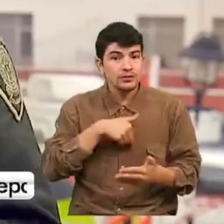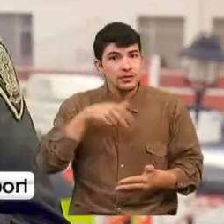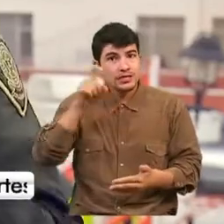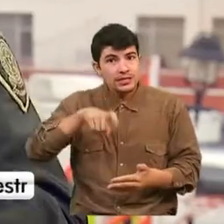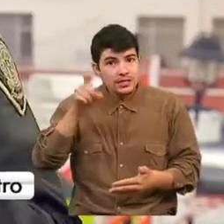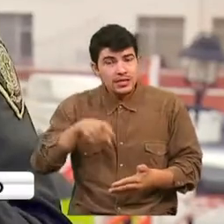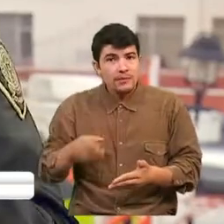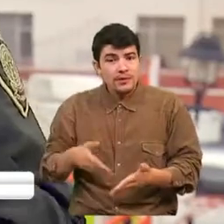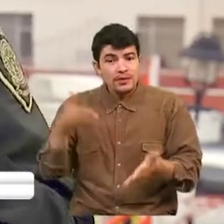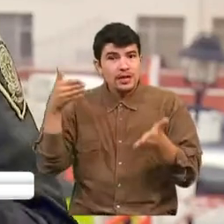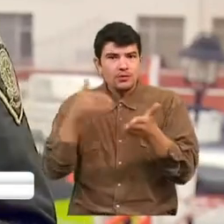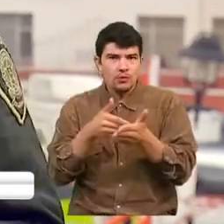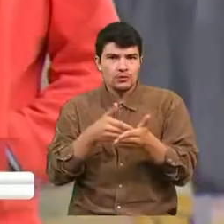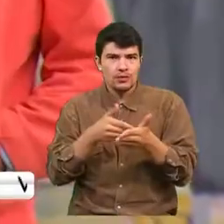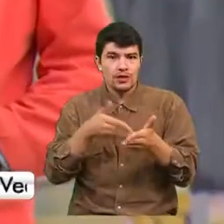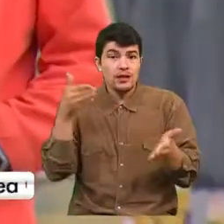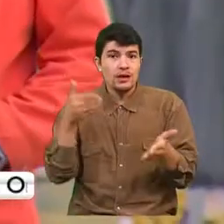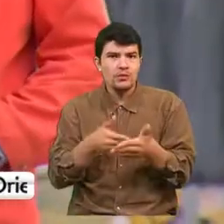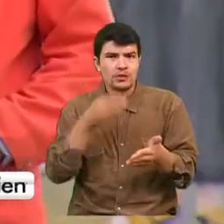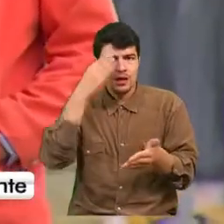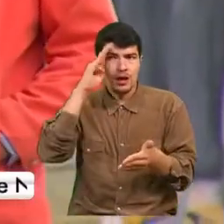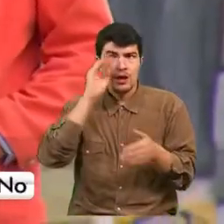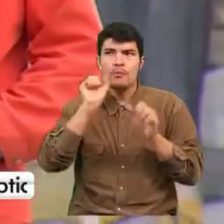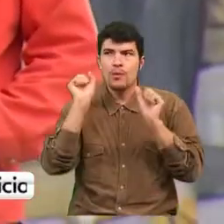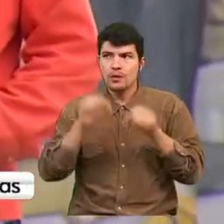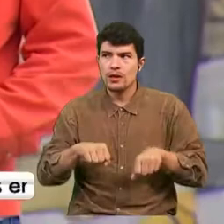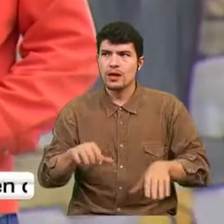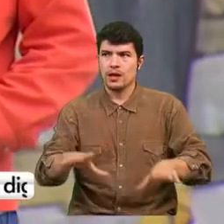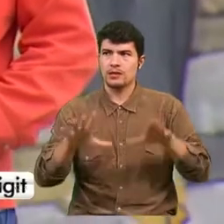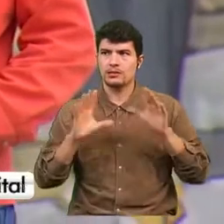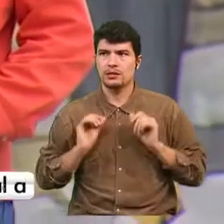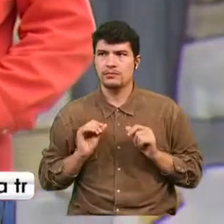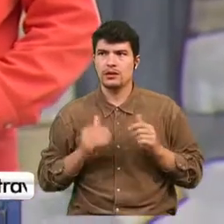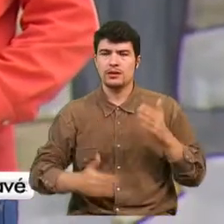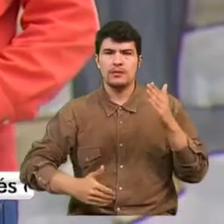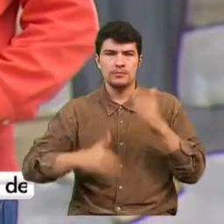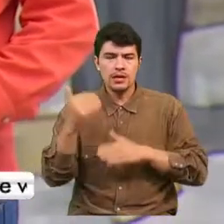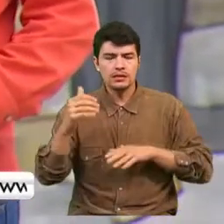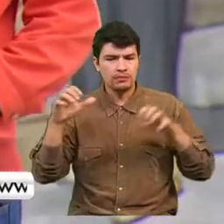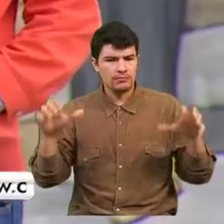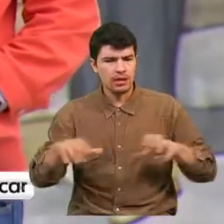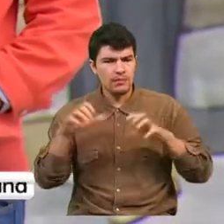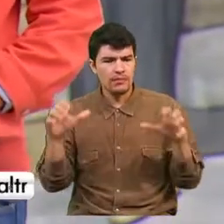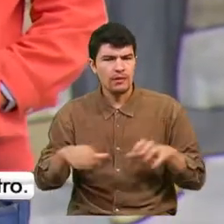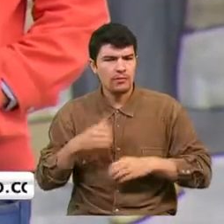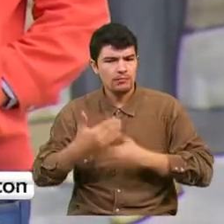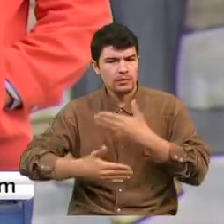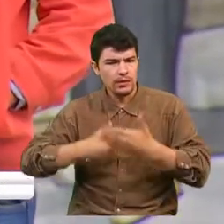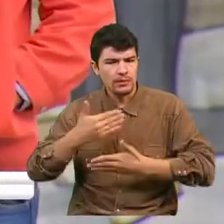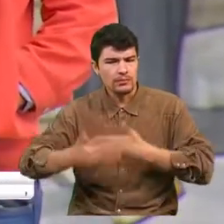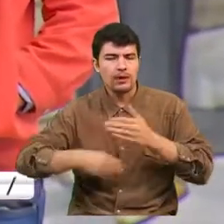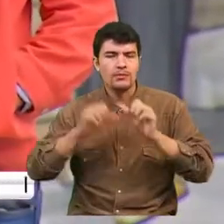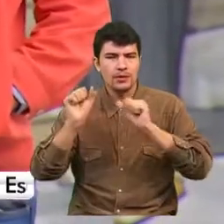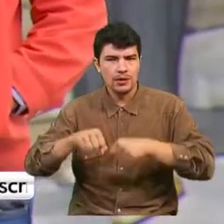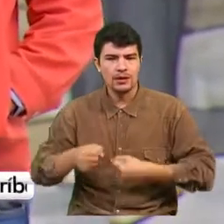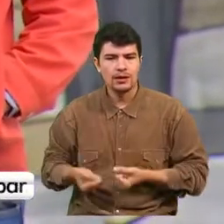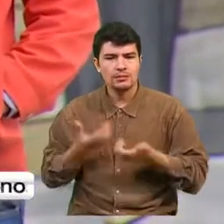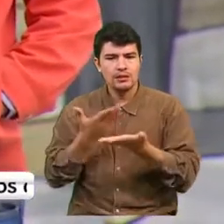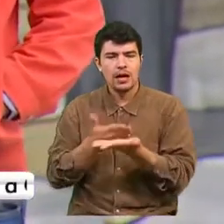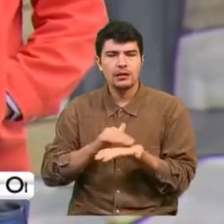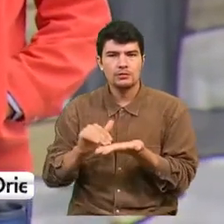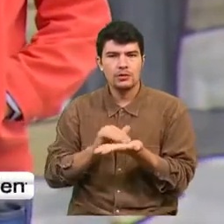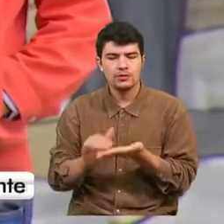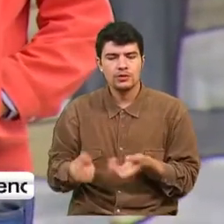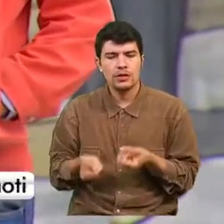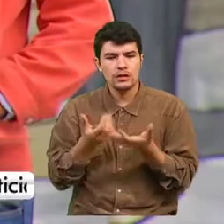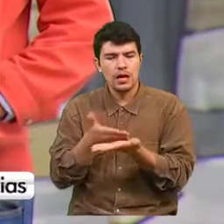a nosotros nos hagan llegar esa denuncia para nosotros afrontar inmediatamente con todos los entes judiciales y así aportarle esa